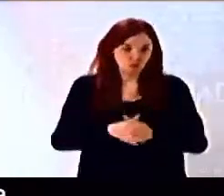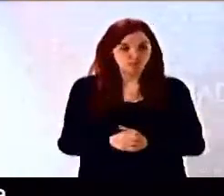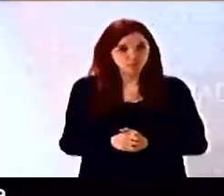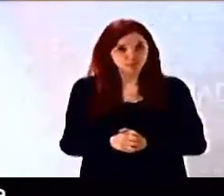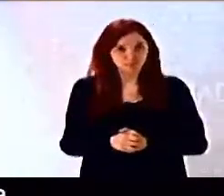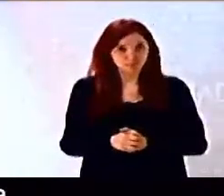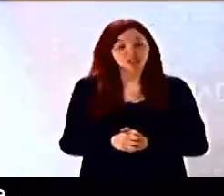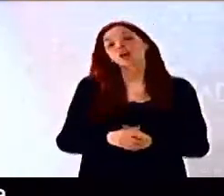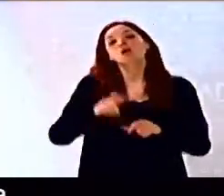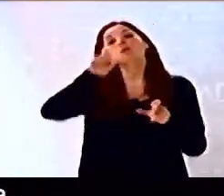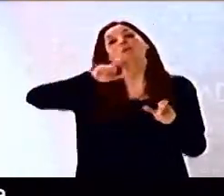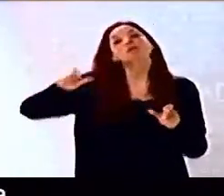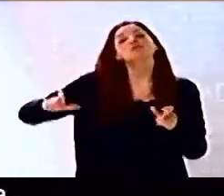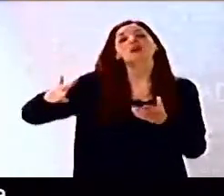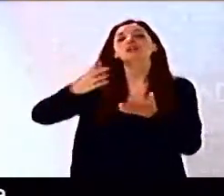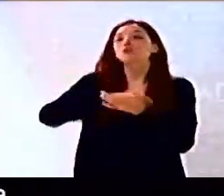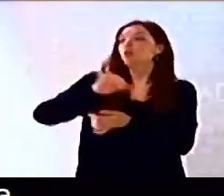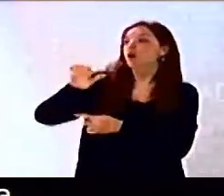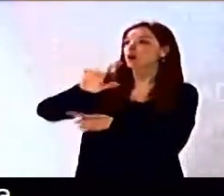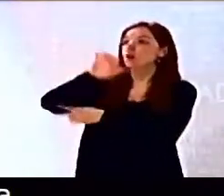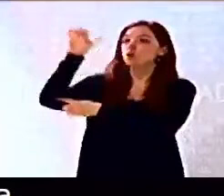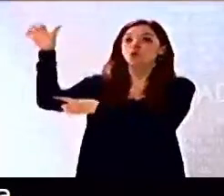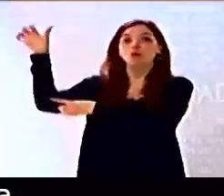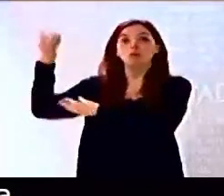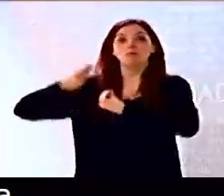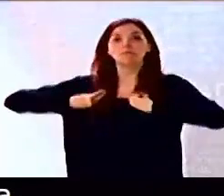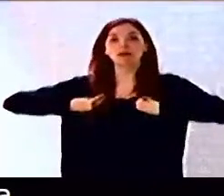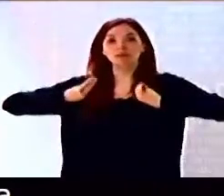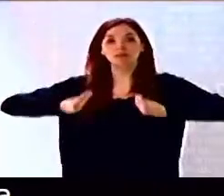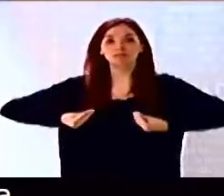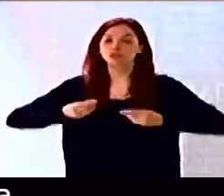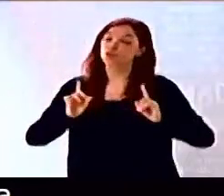Desafortunadamente, no todo el mundo vive en Europa.